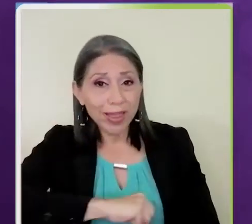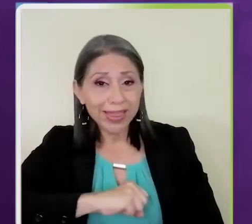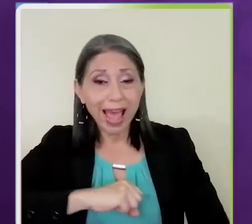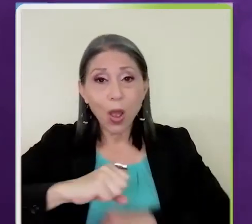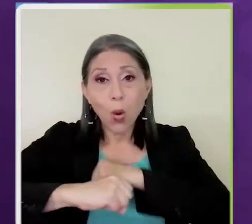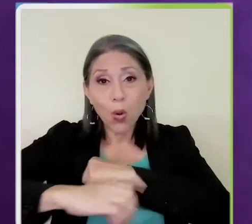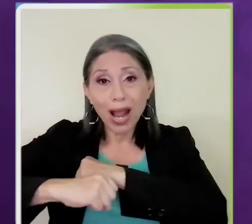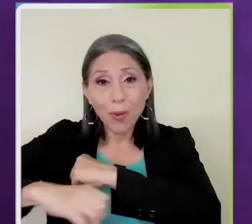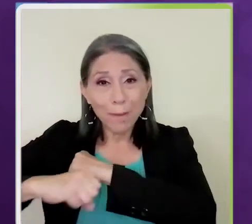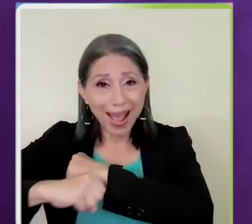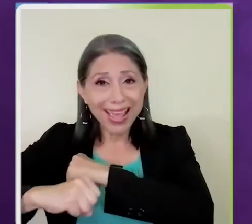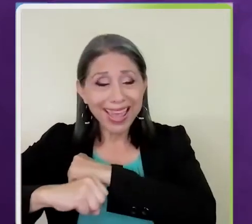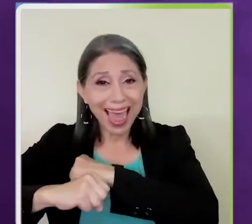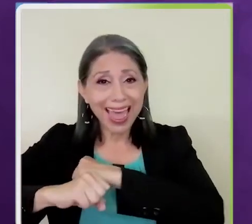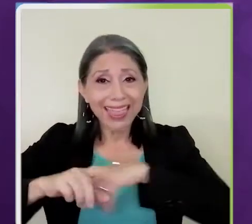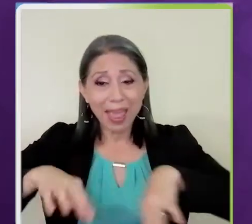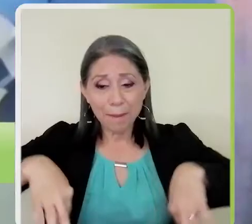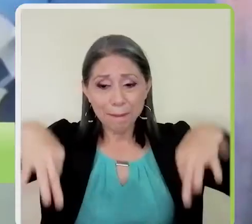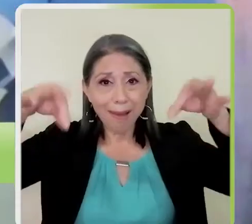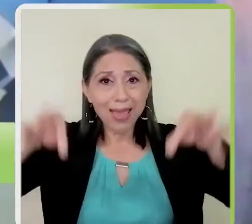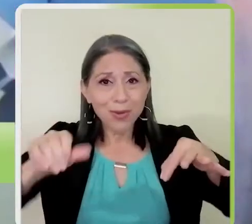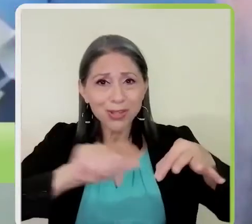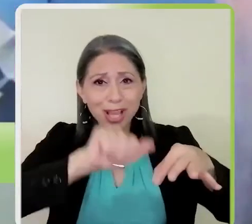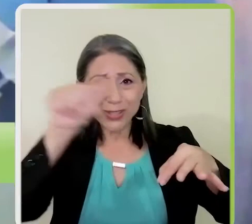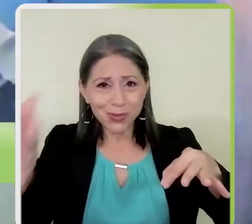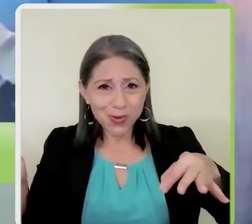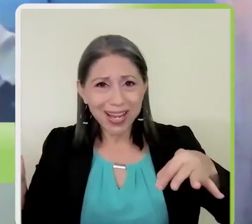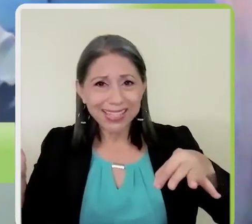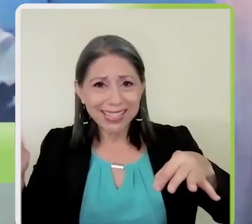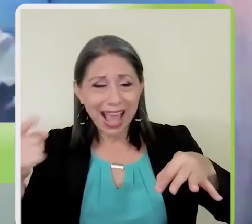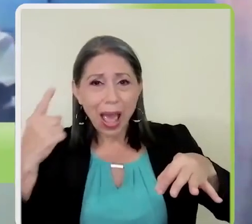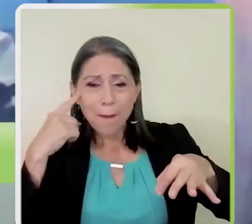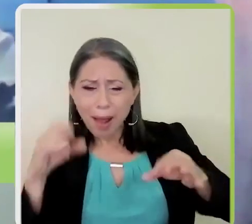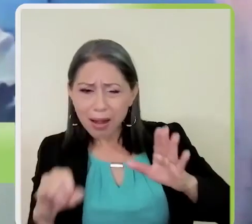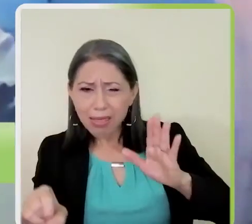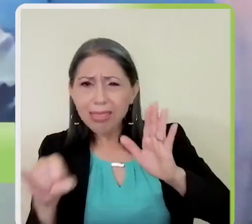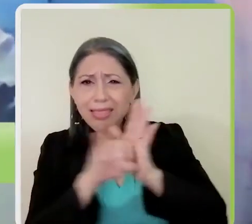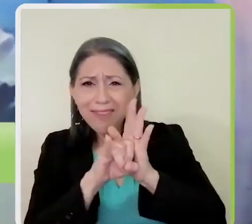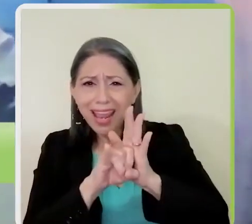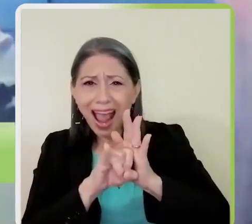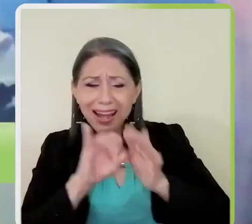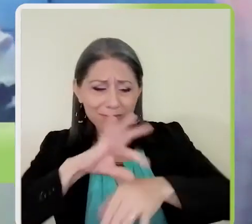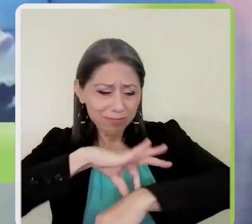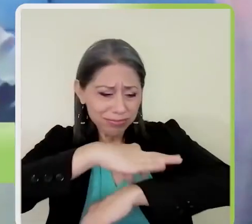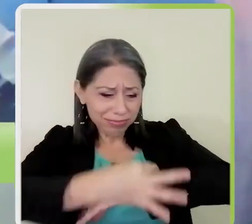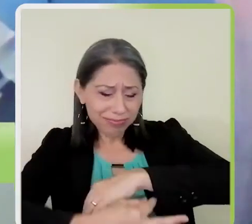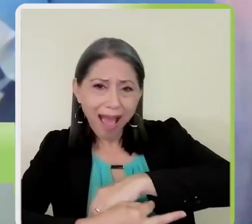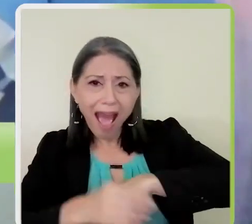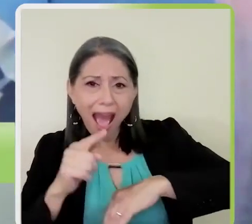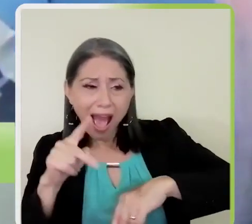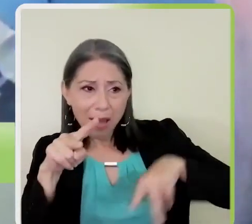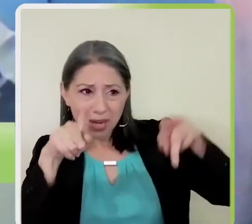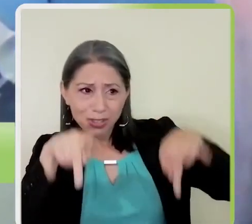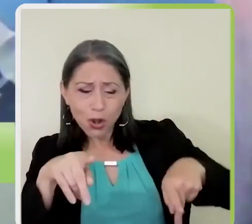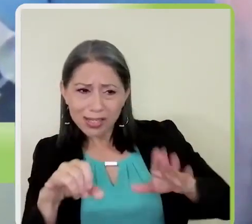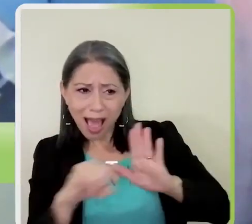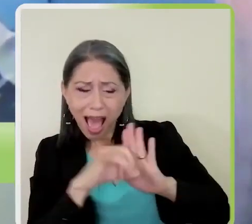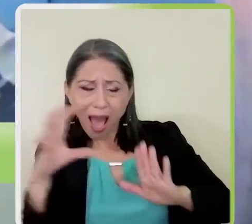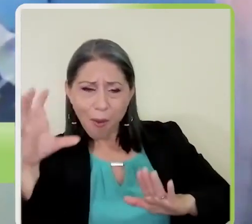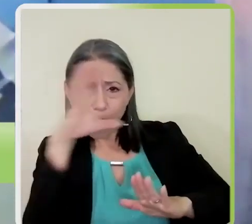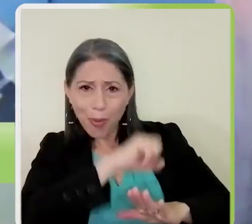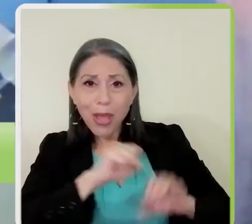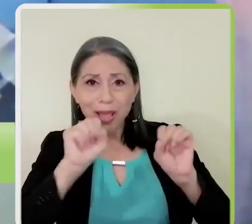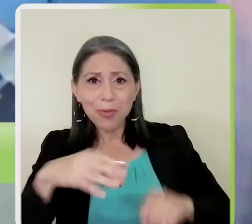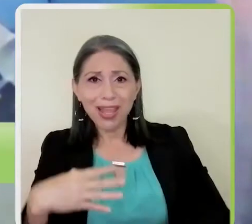una campaña de lo que fueron de los pañuelos azules para poder identificar y que las personas pudieran salir. Sin embargo, nos quedamos cortos porque